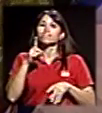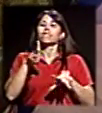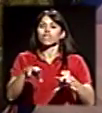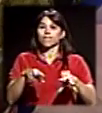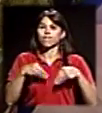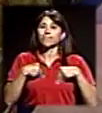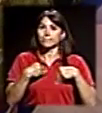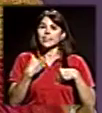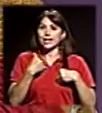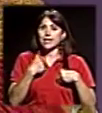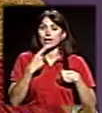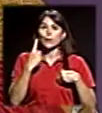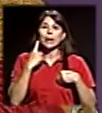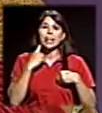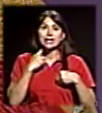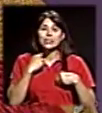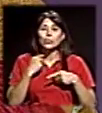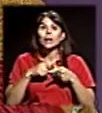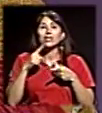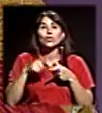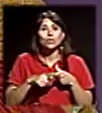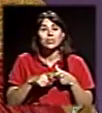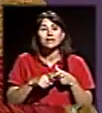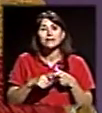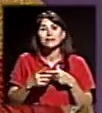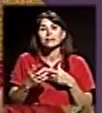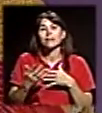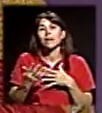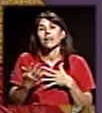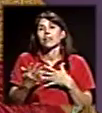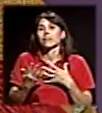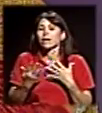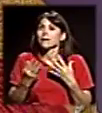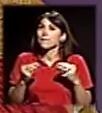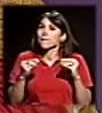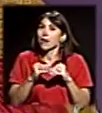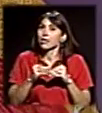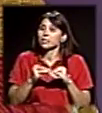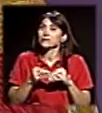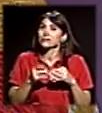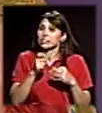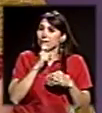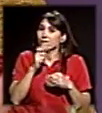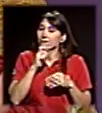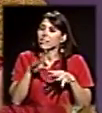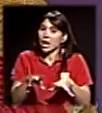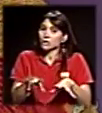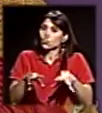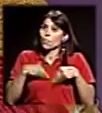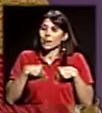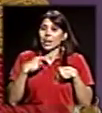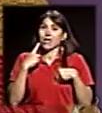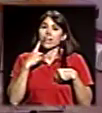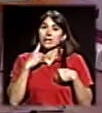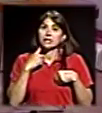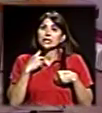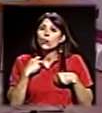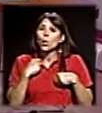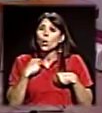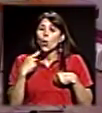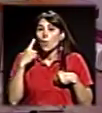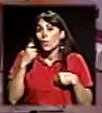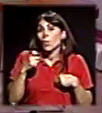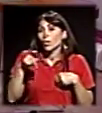entonces es todavía más grande posiblemente asumir que hay una adicción porque no estás haciendo algo que la